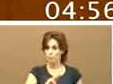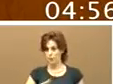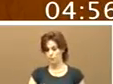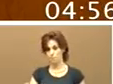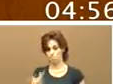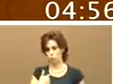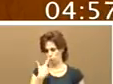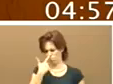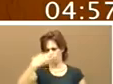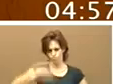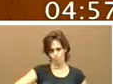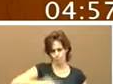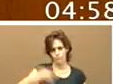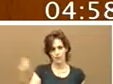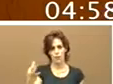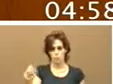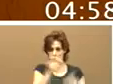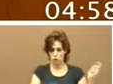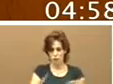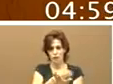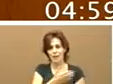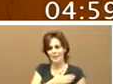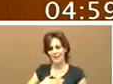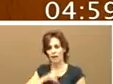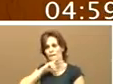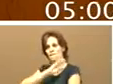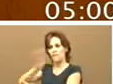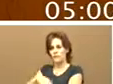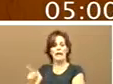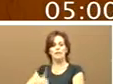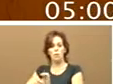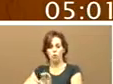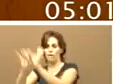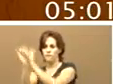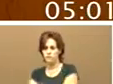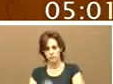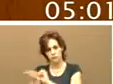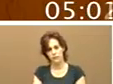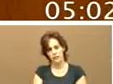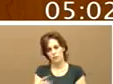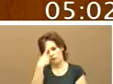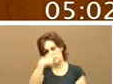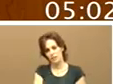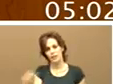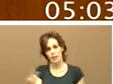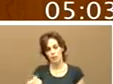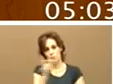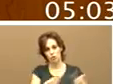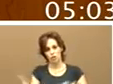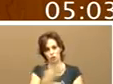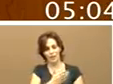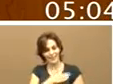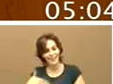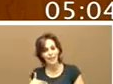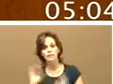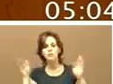estoy convencido de que todos queremos defender a Extremadura, estoy convencido de que todos queremos que se siga defendiendo